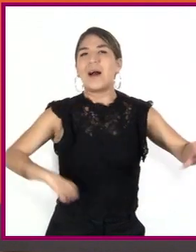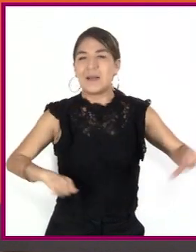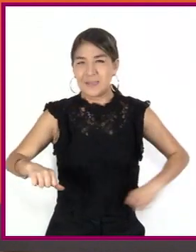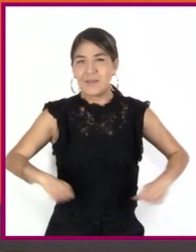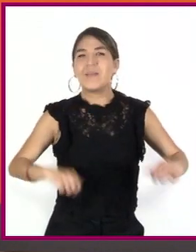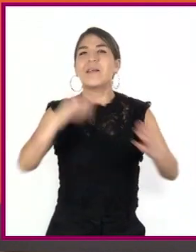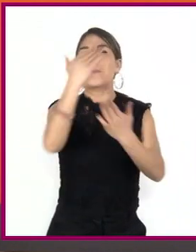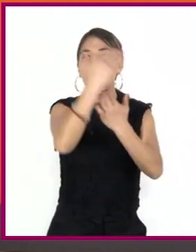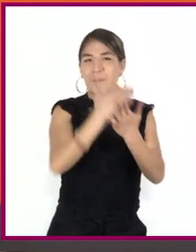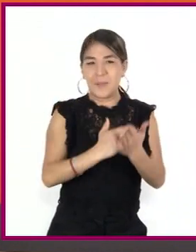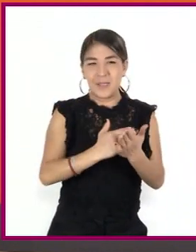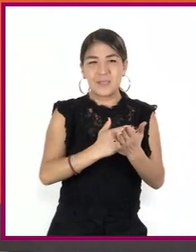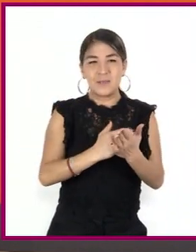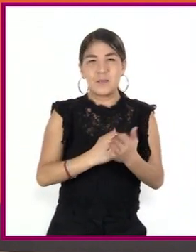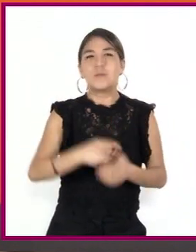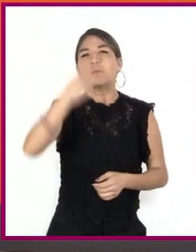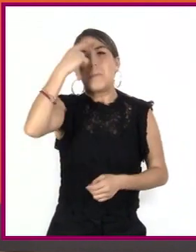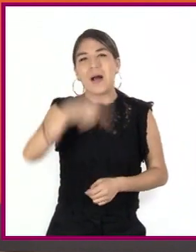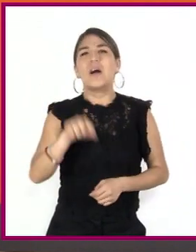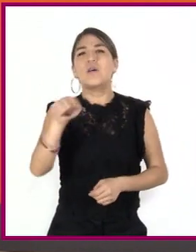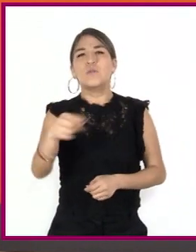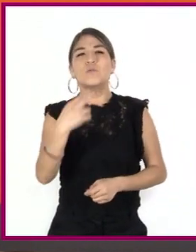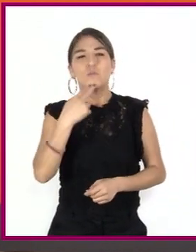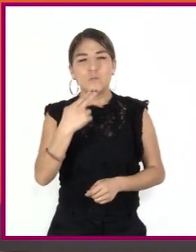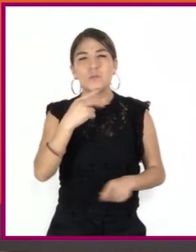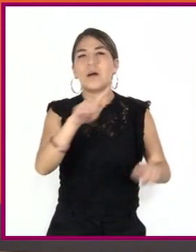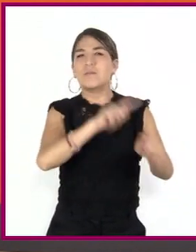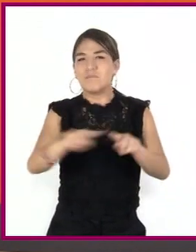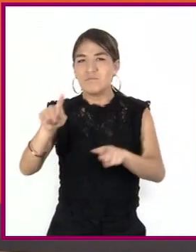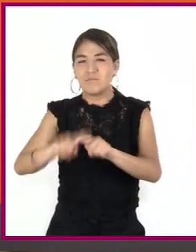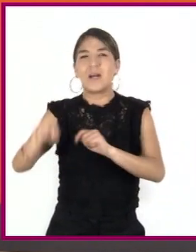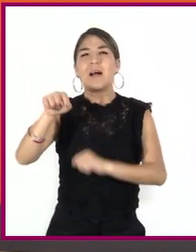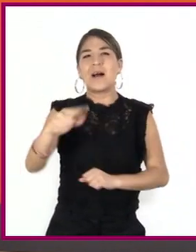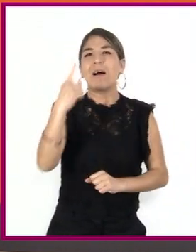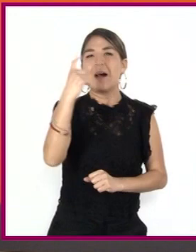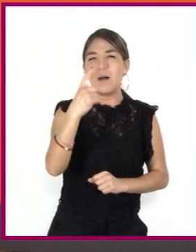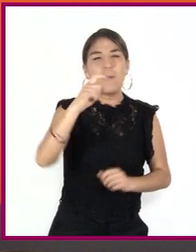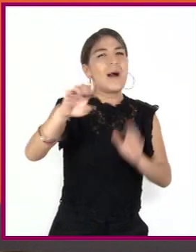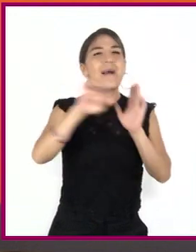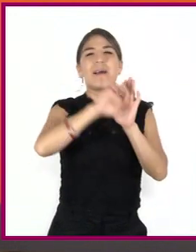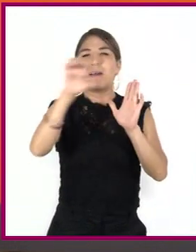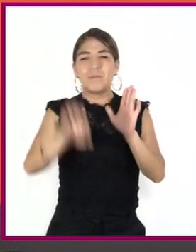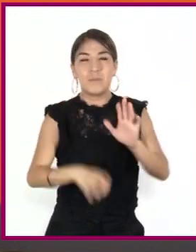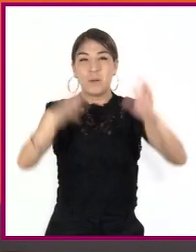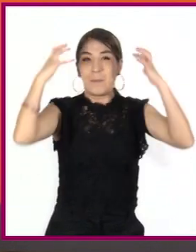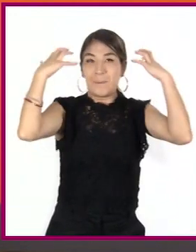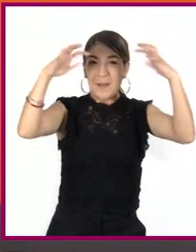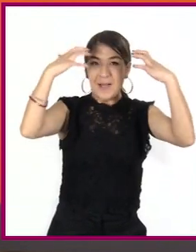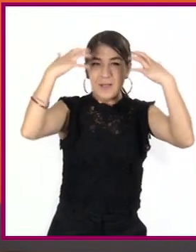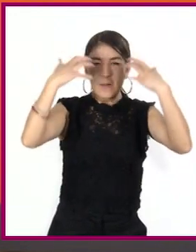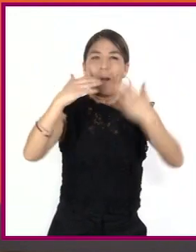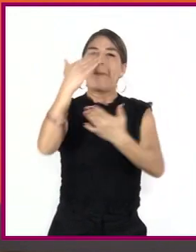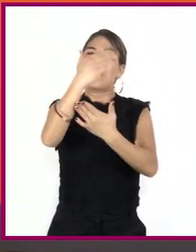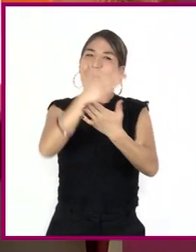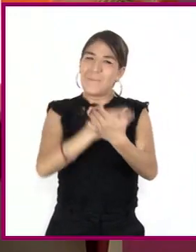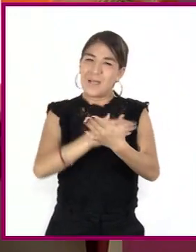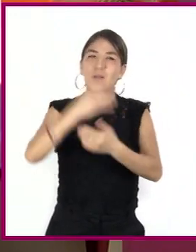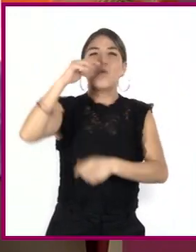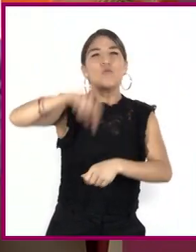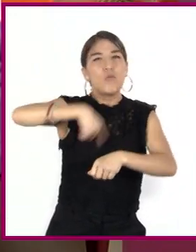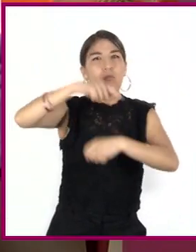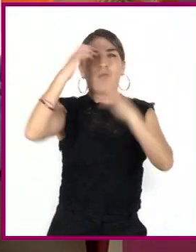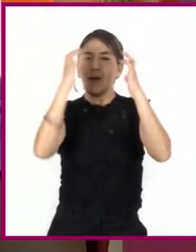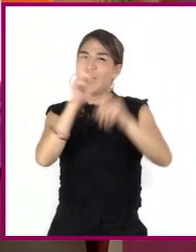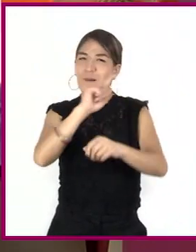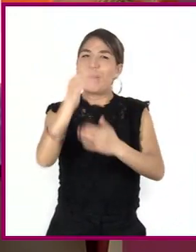actividades para reducir el uso de la cantidad de agua, como por ejemplo bañarnos en menos tiempo.